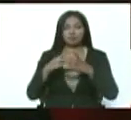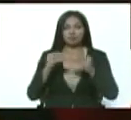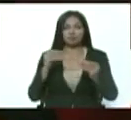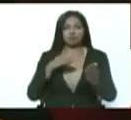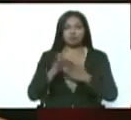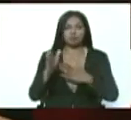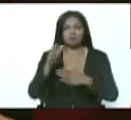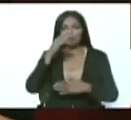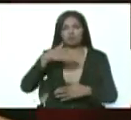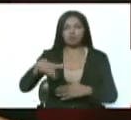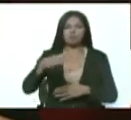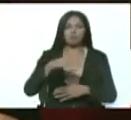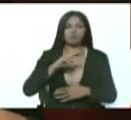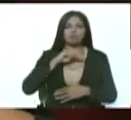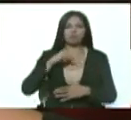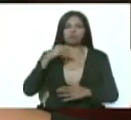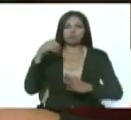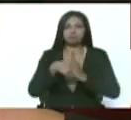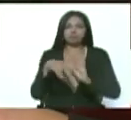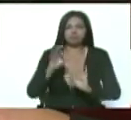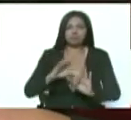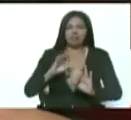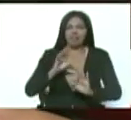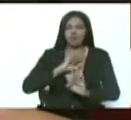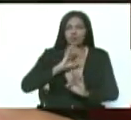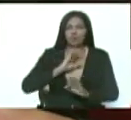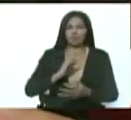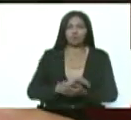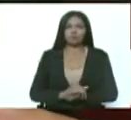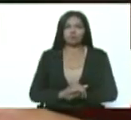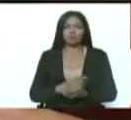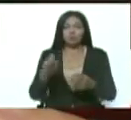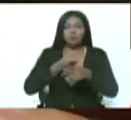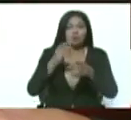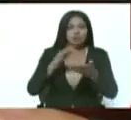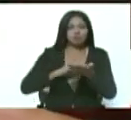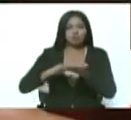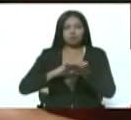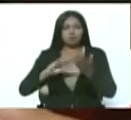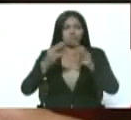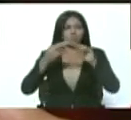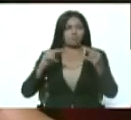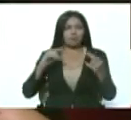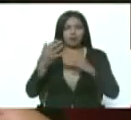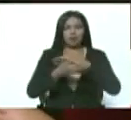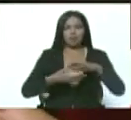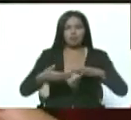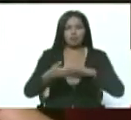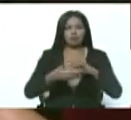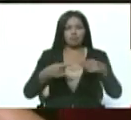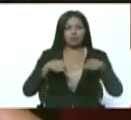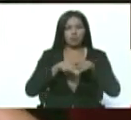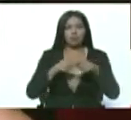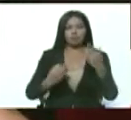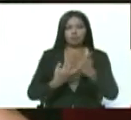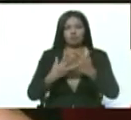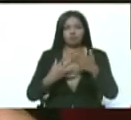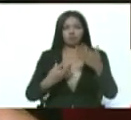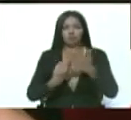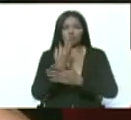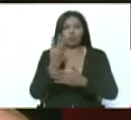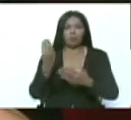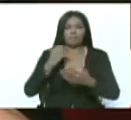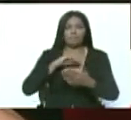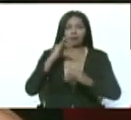soberanía de los pueblos, en la no intromisión en los asuntos internos, en la búsqueda de las soluciones pacíficas a los problemas que puedan surgir en las